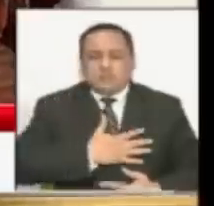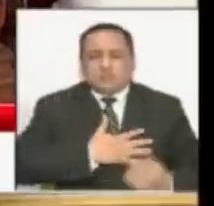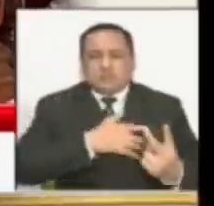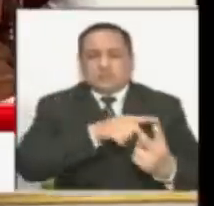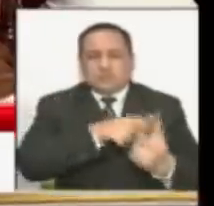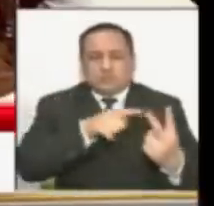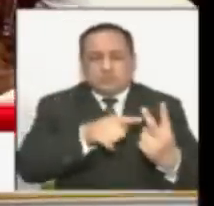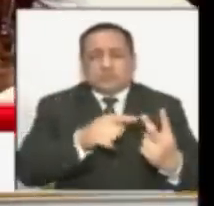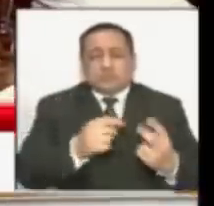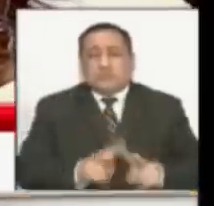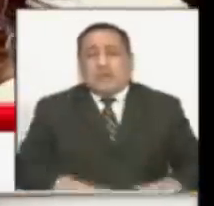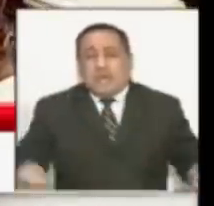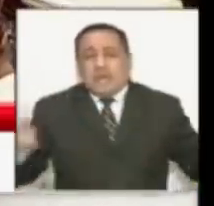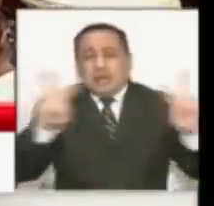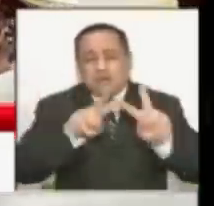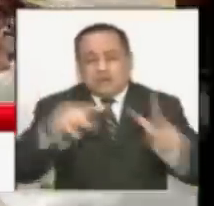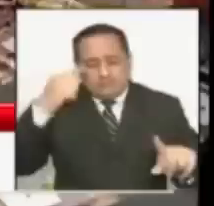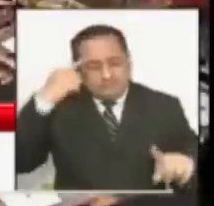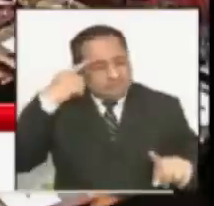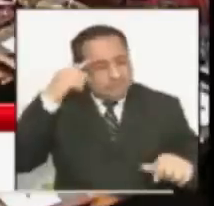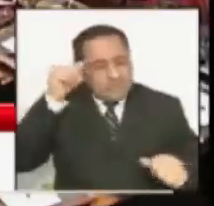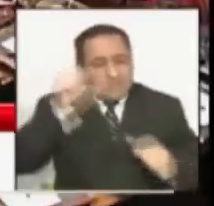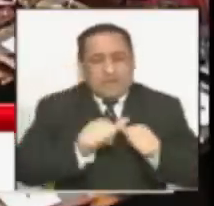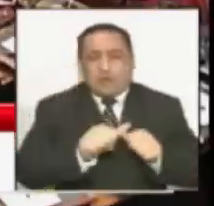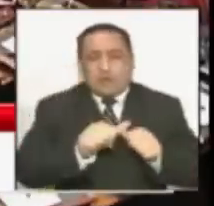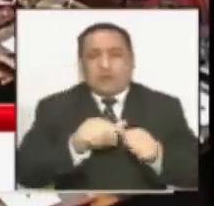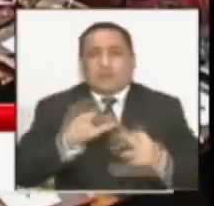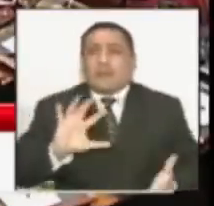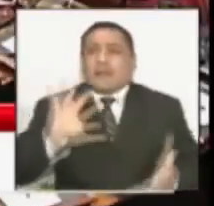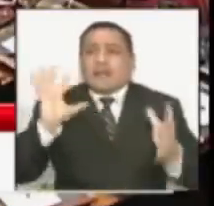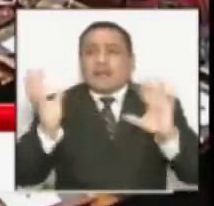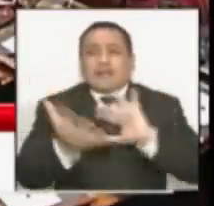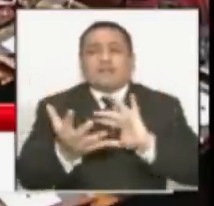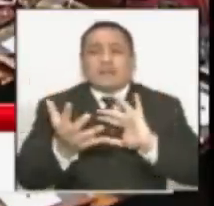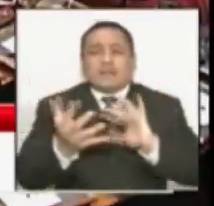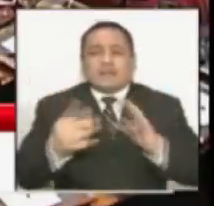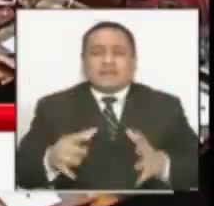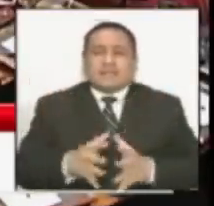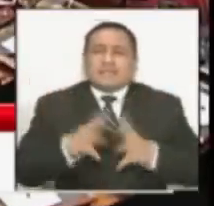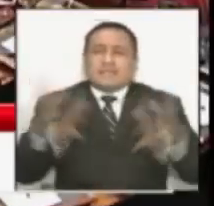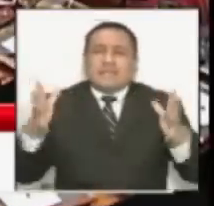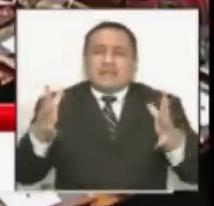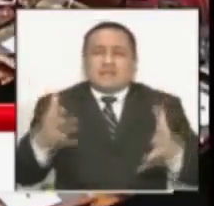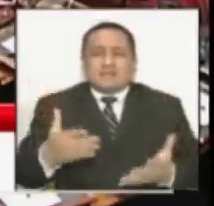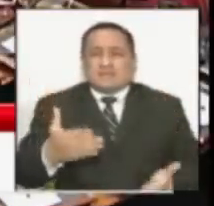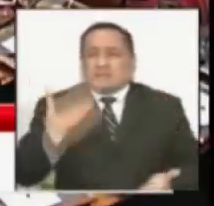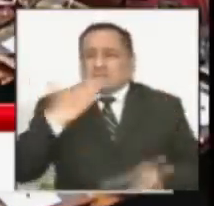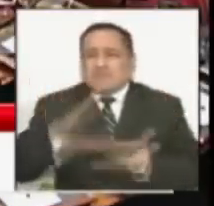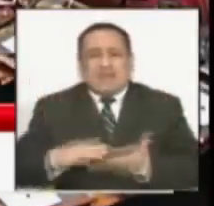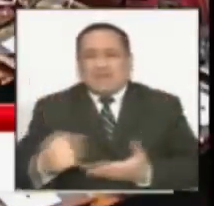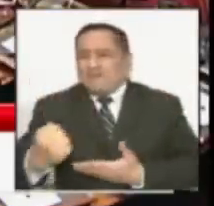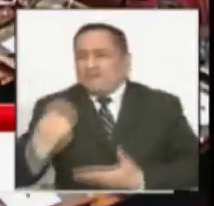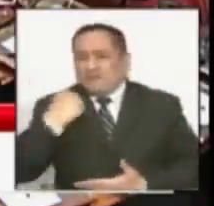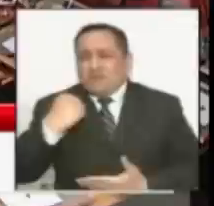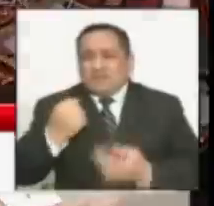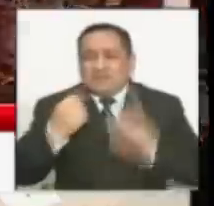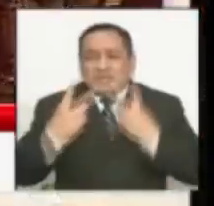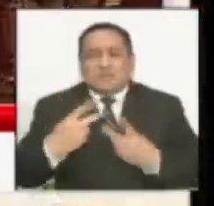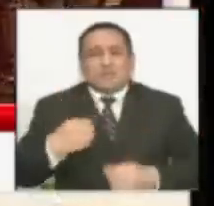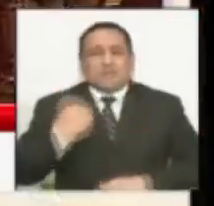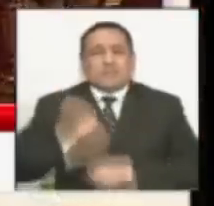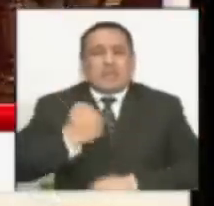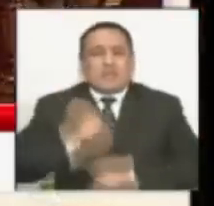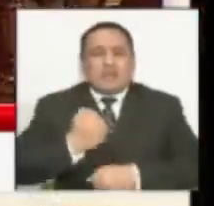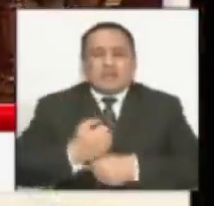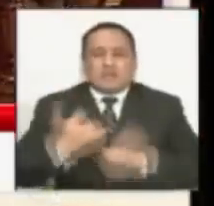de estos jóvenes debe marcar un hito para que cambiemos la forma tan nociva en que hemos estado ejerciendo